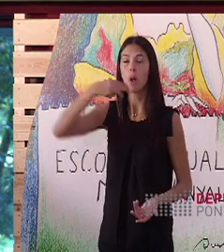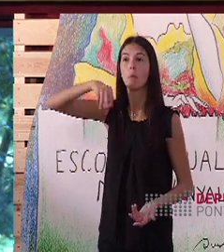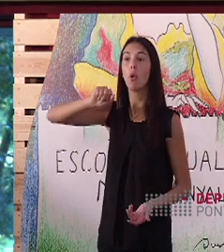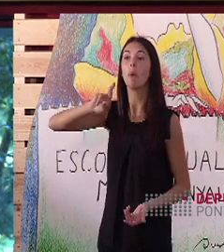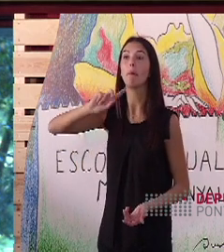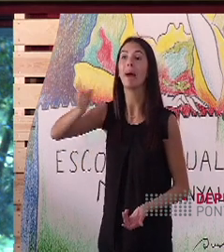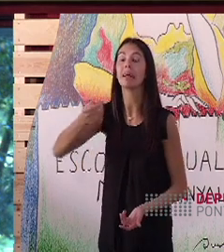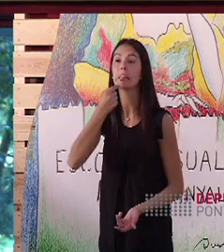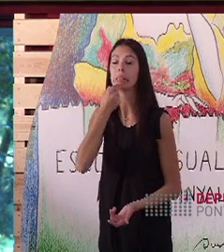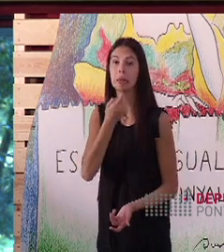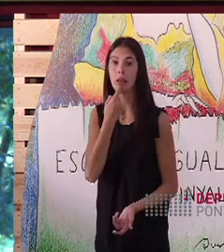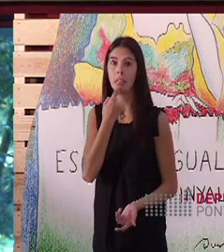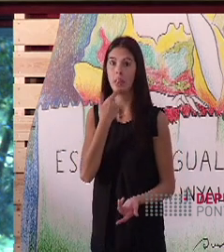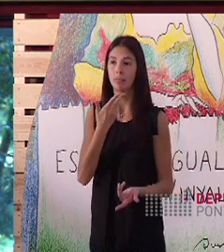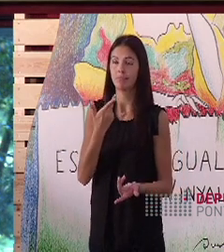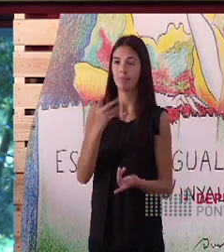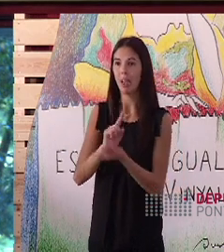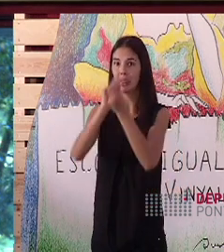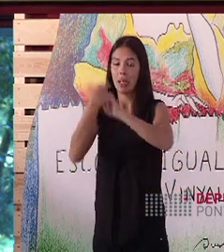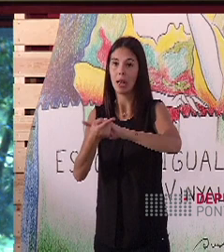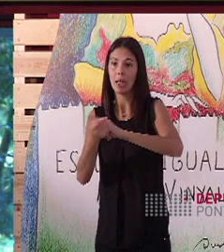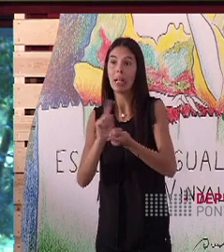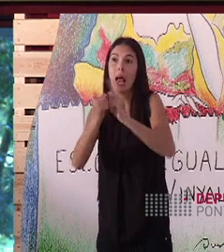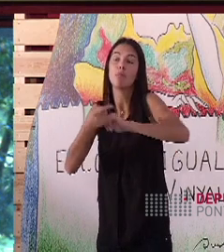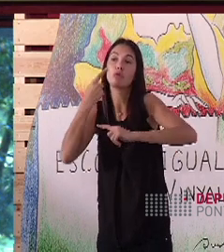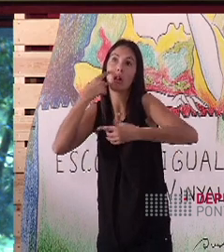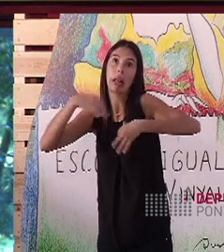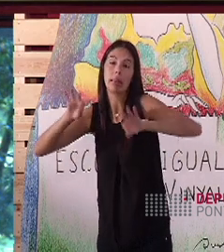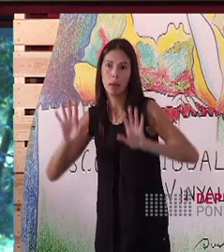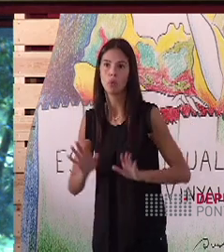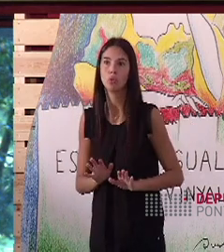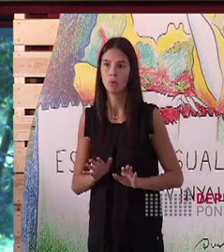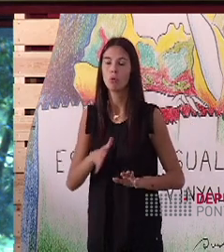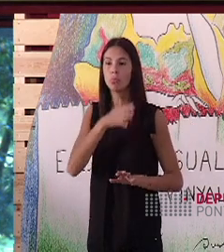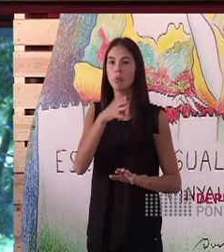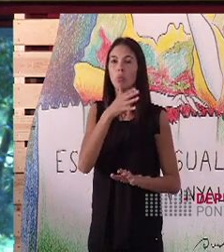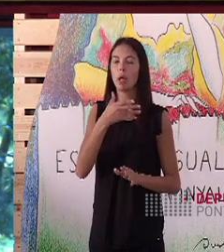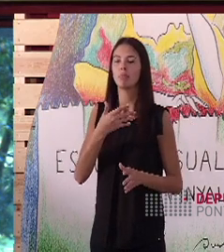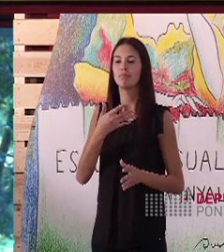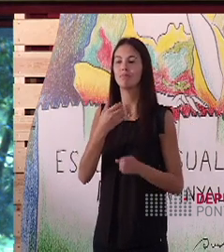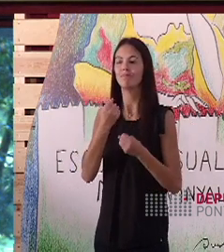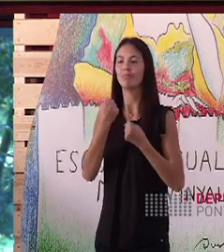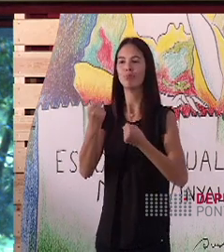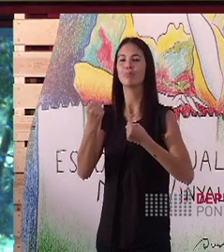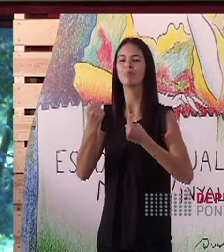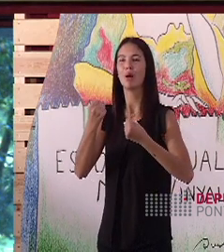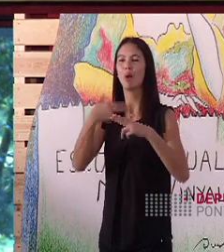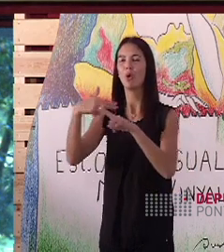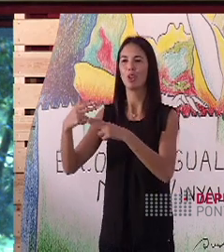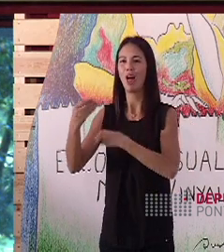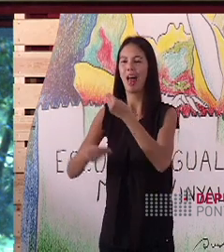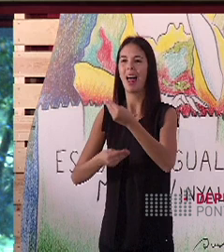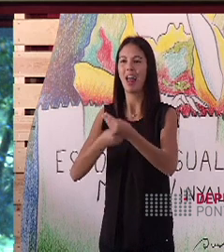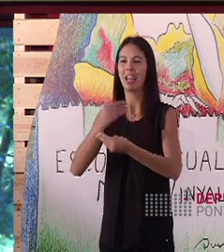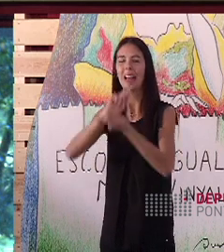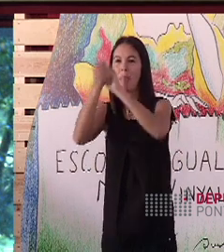criterio, son cambios relativos. Y son cambios relativos porque el poder político no puede hacer,